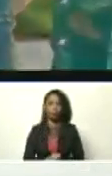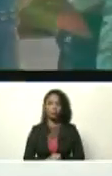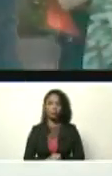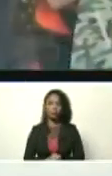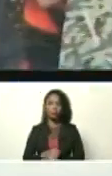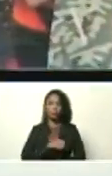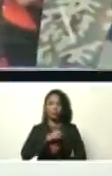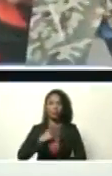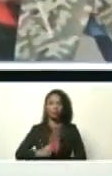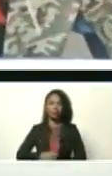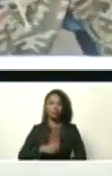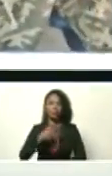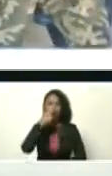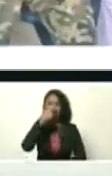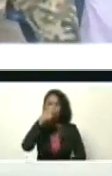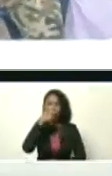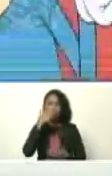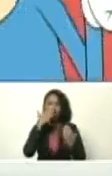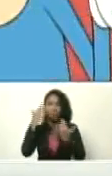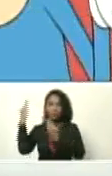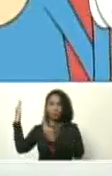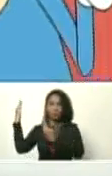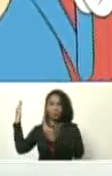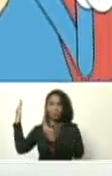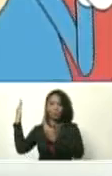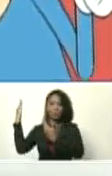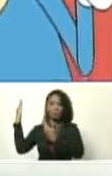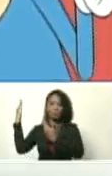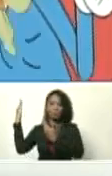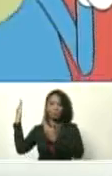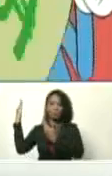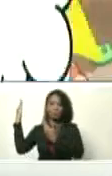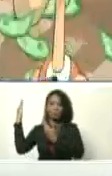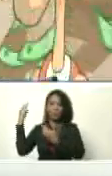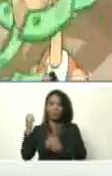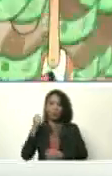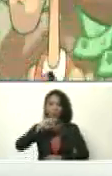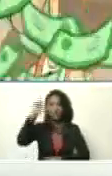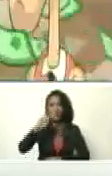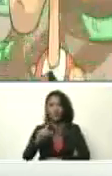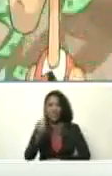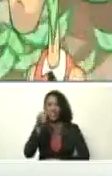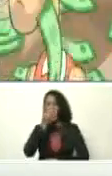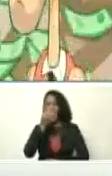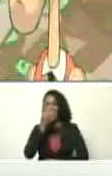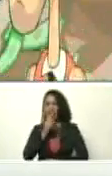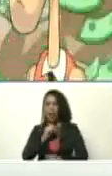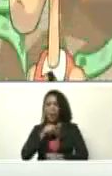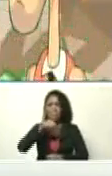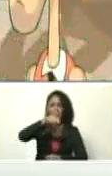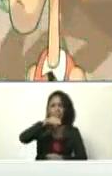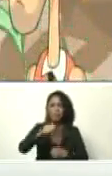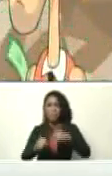Super Bigote. El anillo de Super Bigote. Lanza rayos verdes.